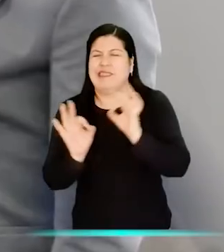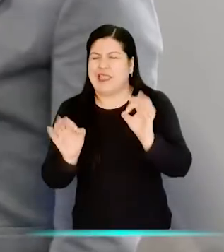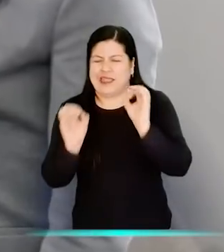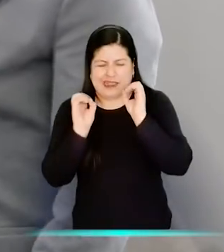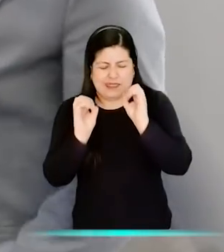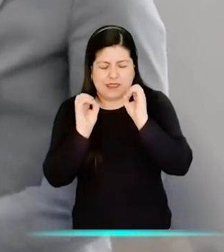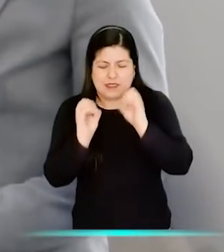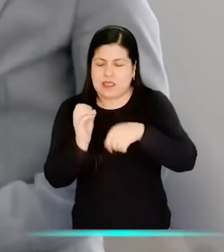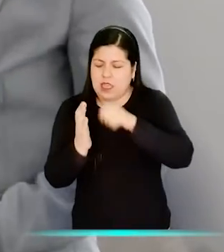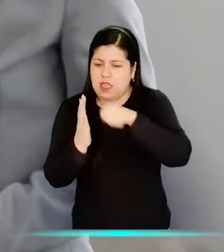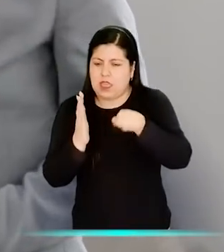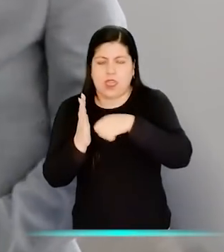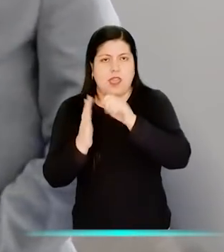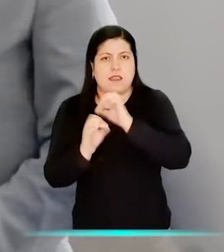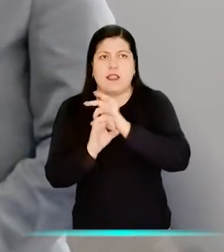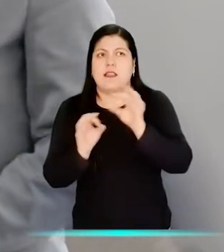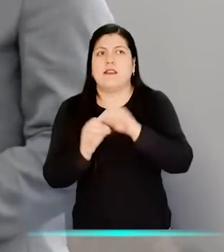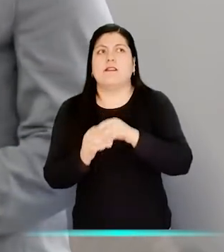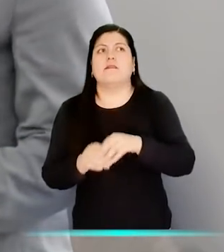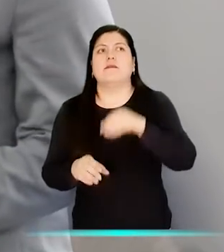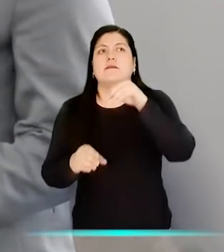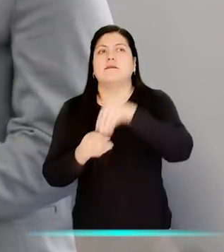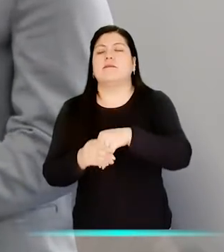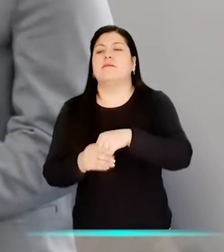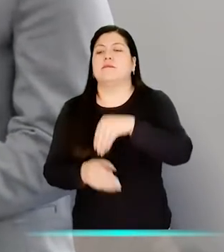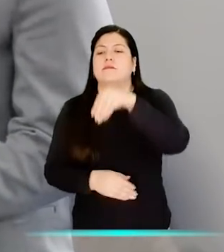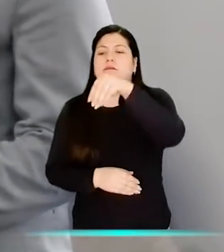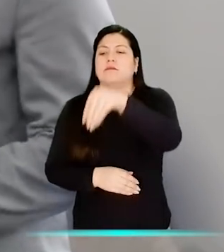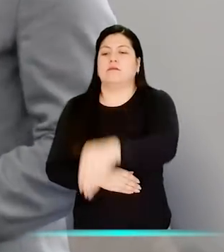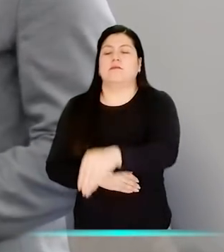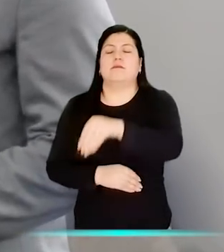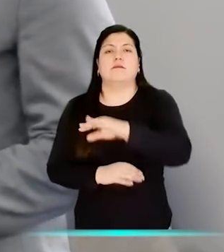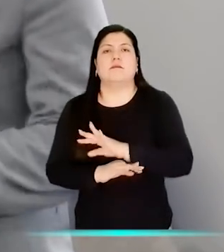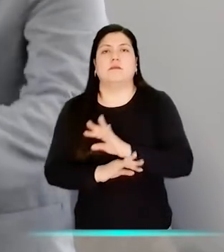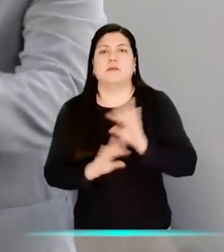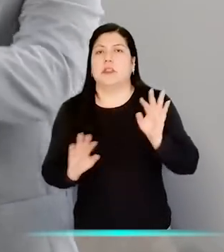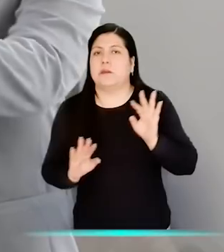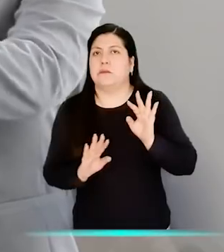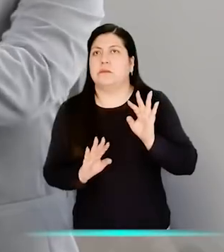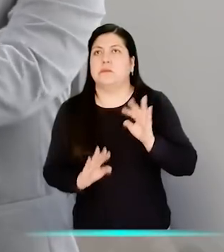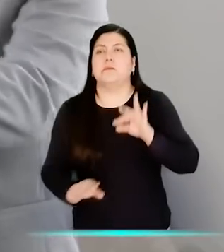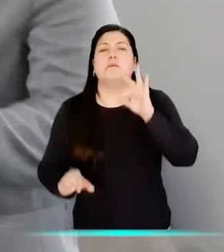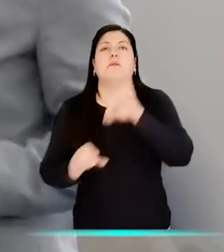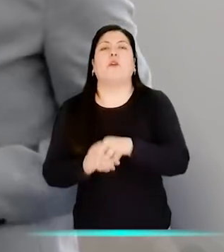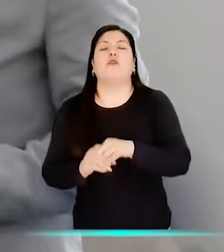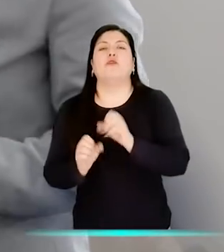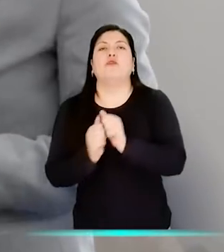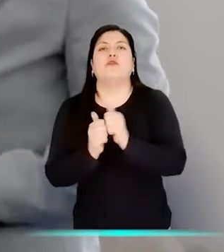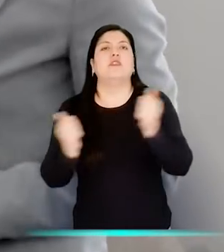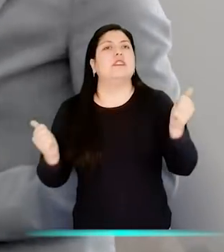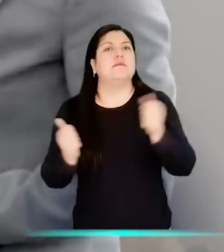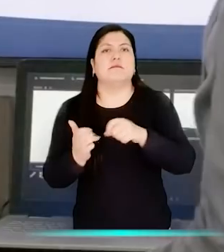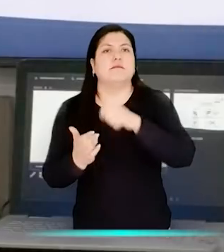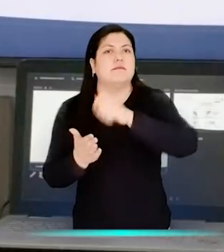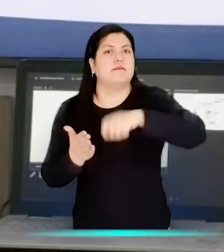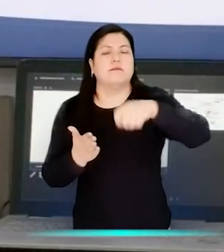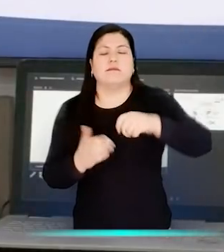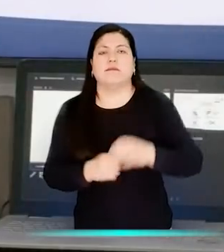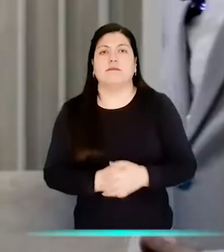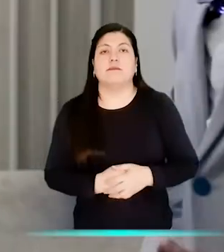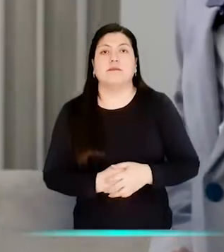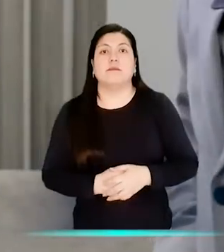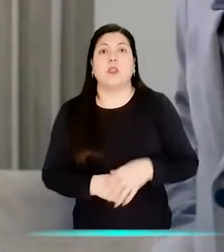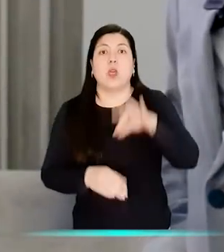Ejemplo, no marca absolutamente nada y ya en la clasificación que hace el jurado de votación, pues le tiene que dar esa connotación de voto no marcado. Voto en